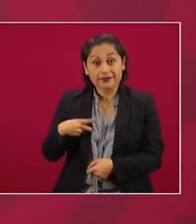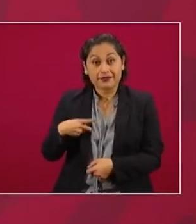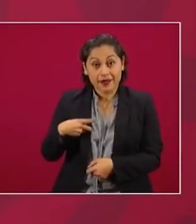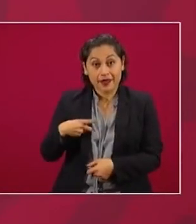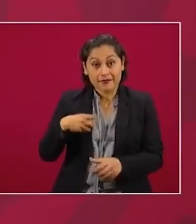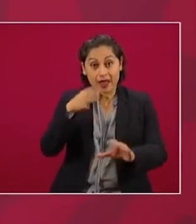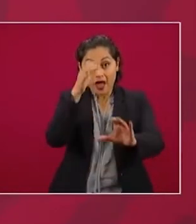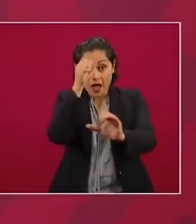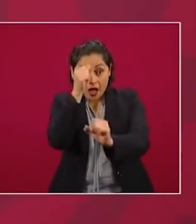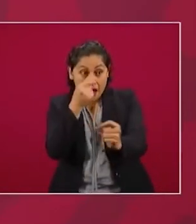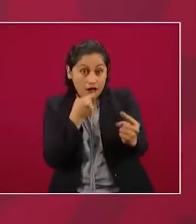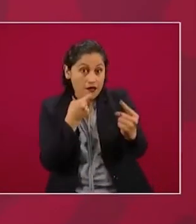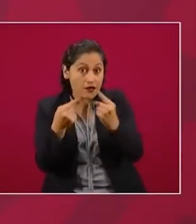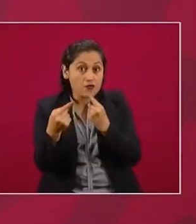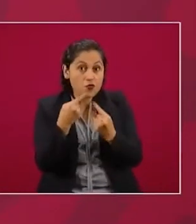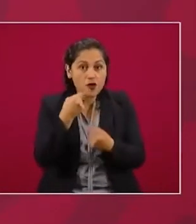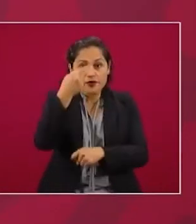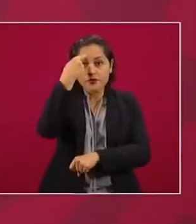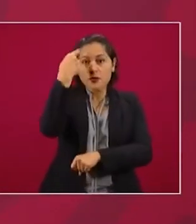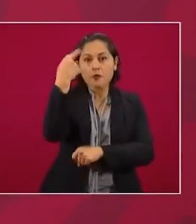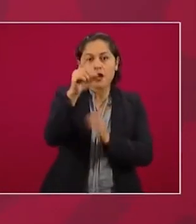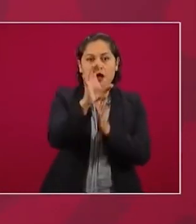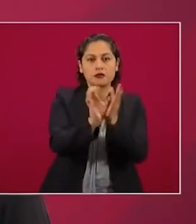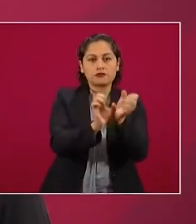una reforma constitucional.